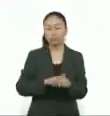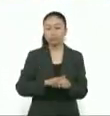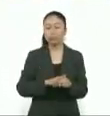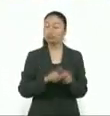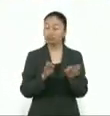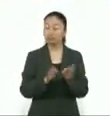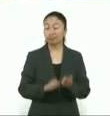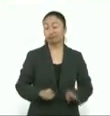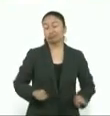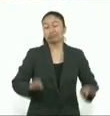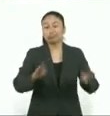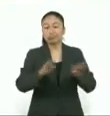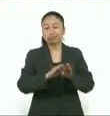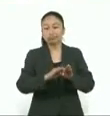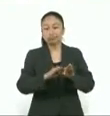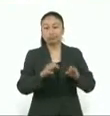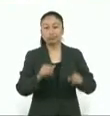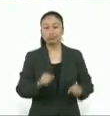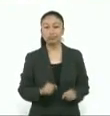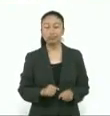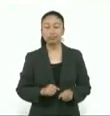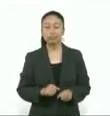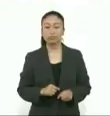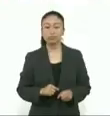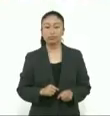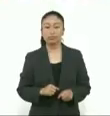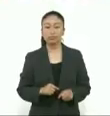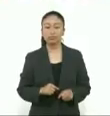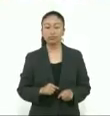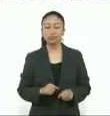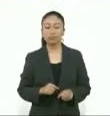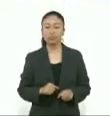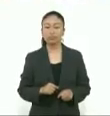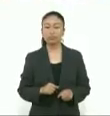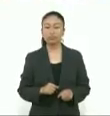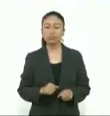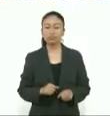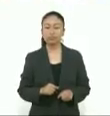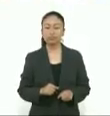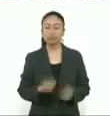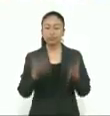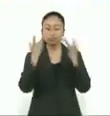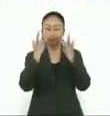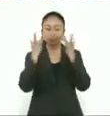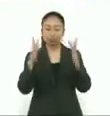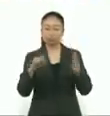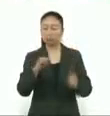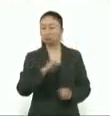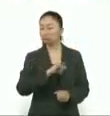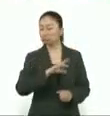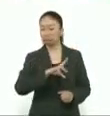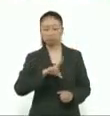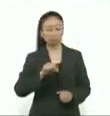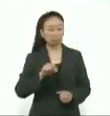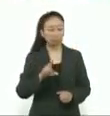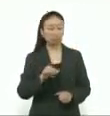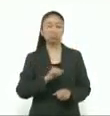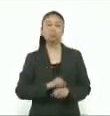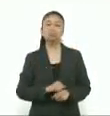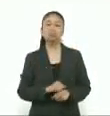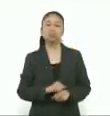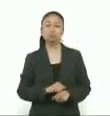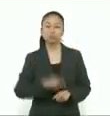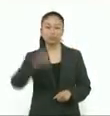fundamentales, imprescindibles, insustituibles e irrenunciables. Somos mujeres